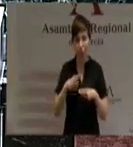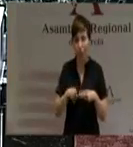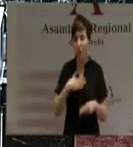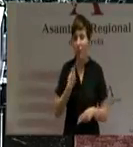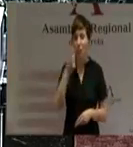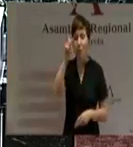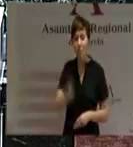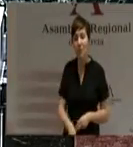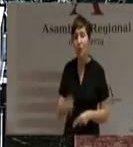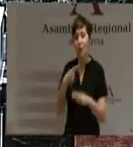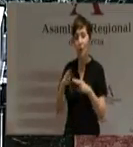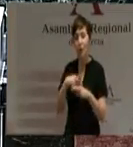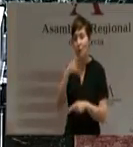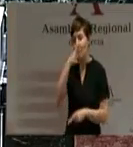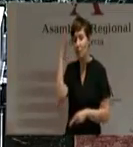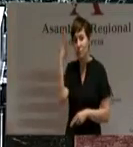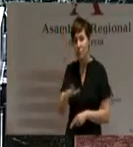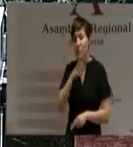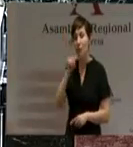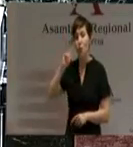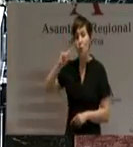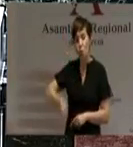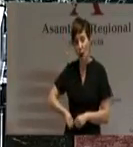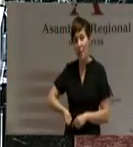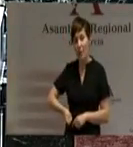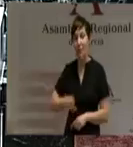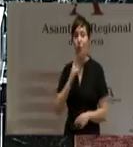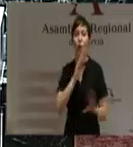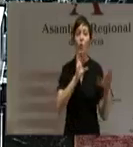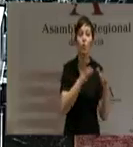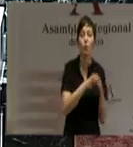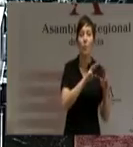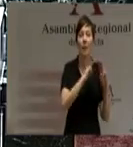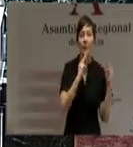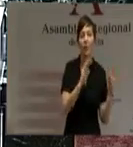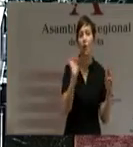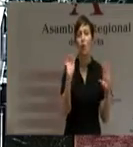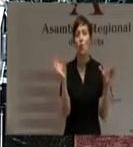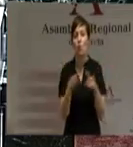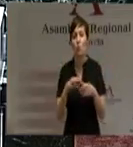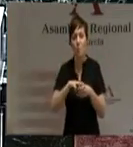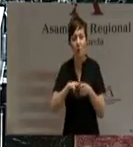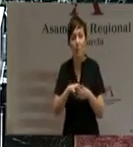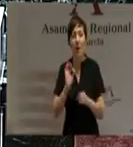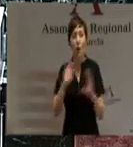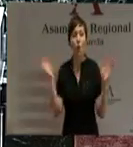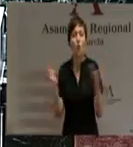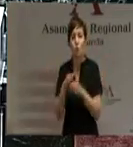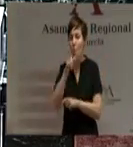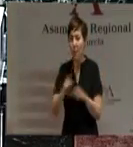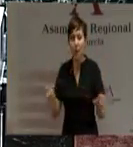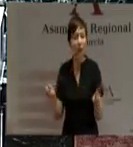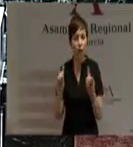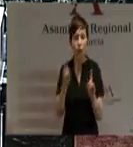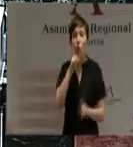imputado por un juez, no por un grupo parlamentario, ni por un grupo municipal, ni por un grupo de personas, ni por nadie, por